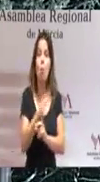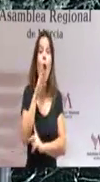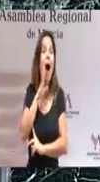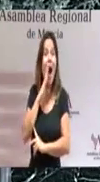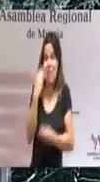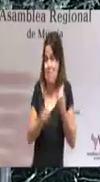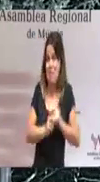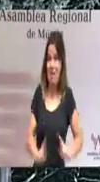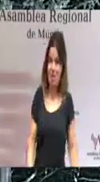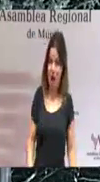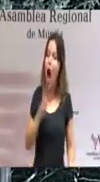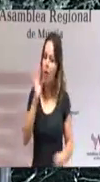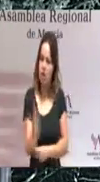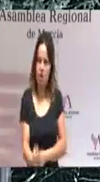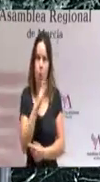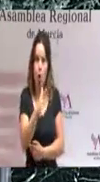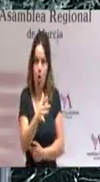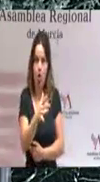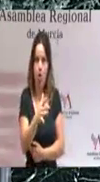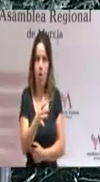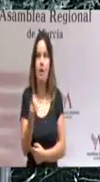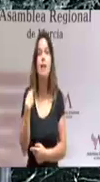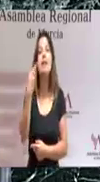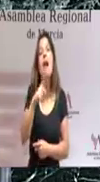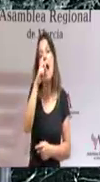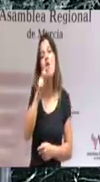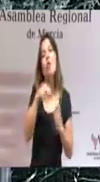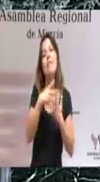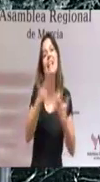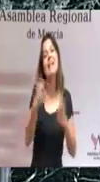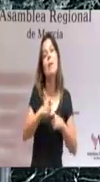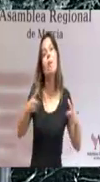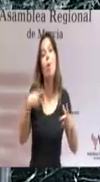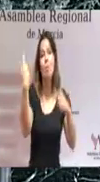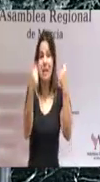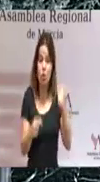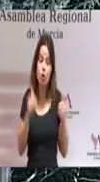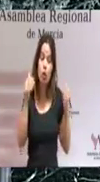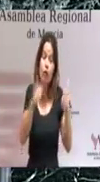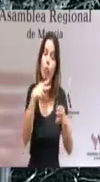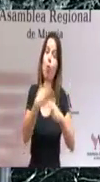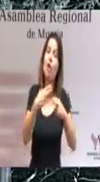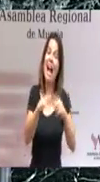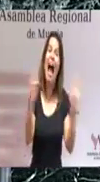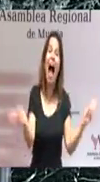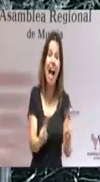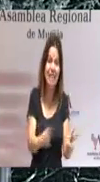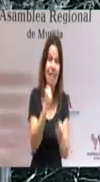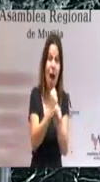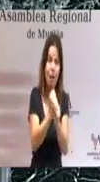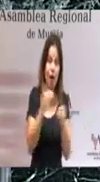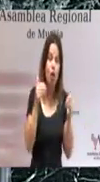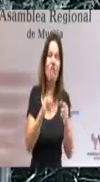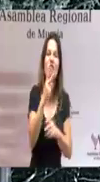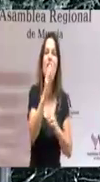antes no ocurría y ahora sí ocurre. Y en 2016 hemos aumentado los presupuestos destinados a políticas activas de empleo en